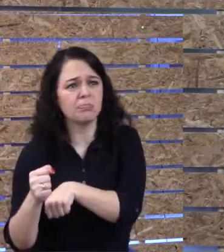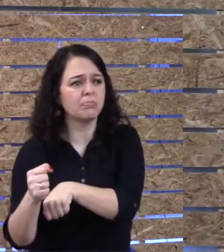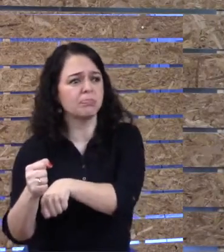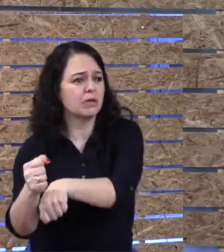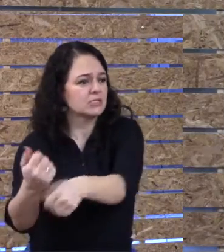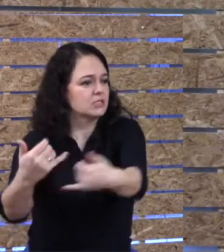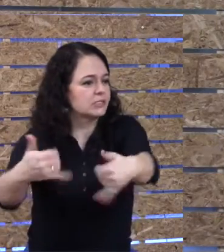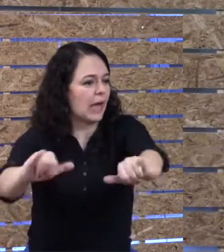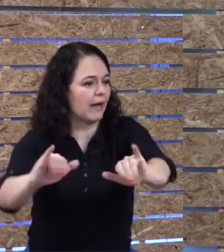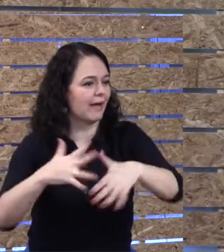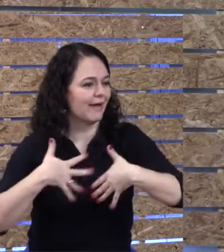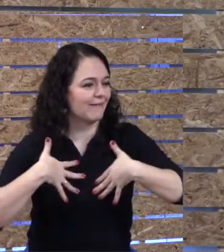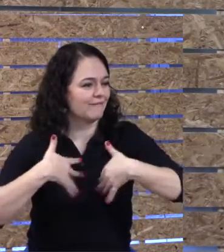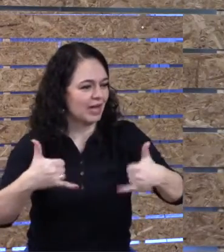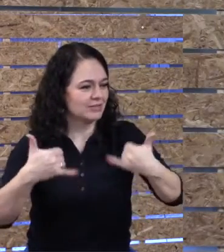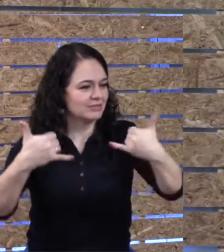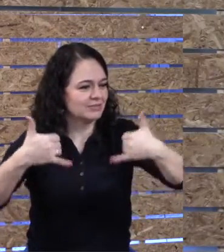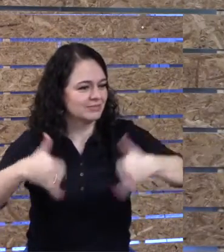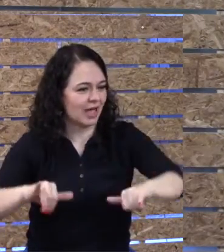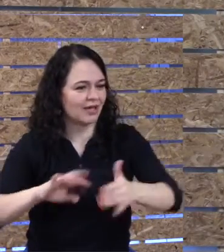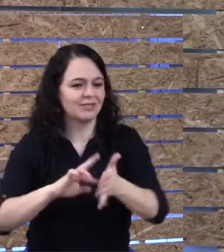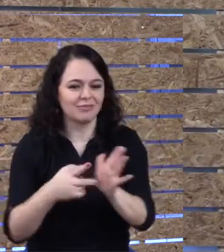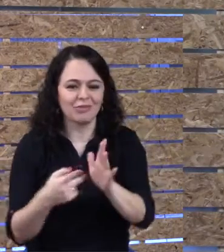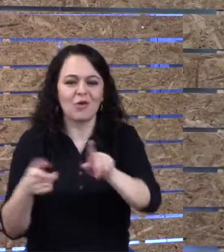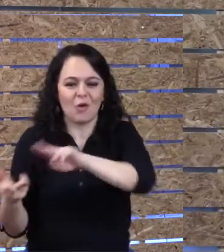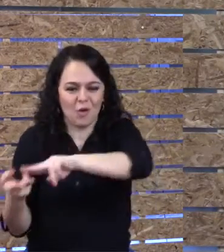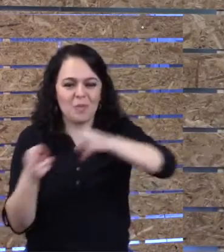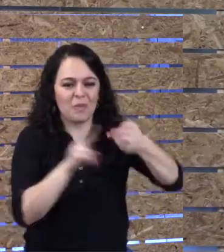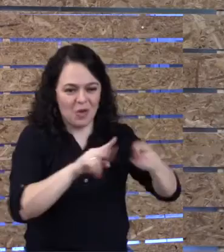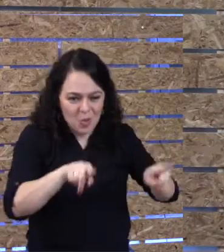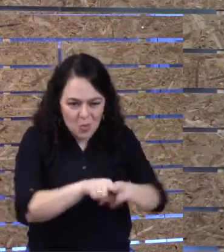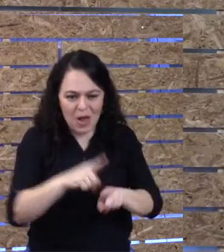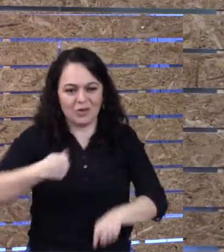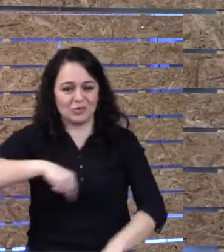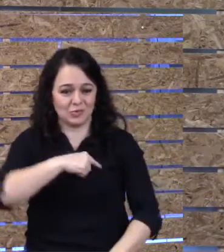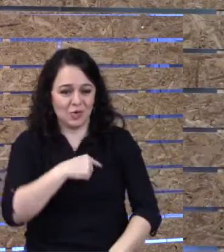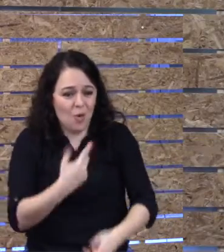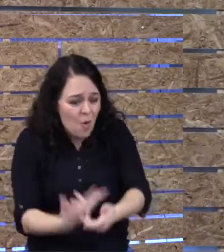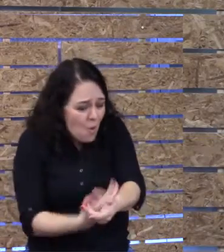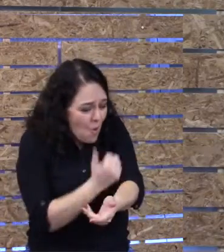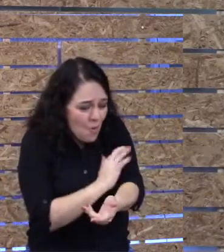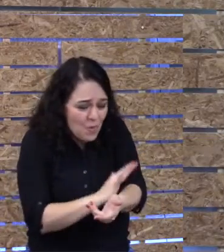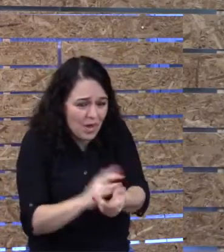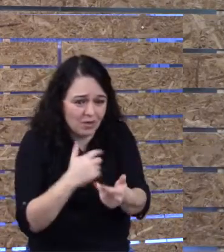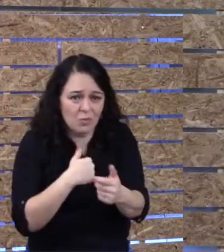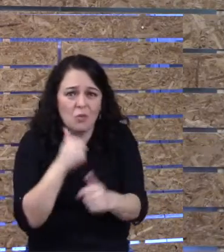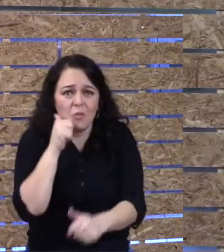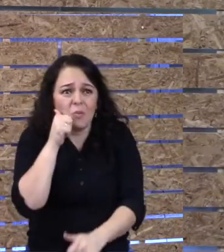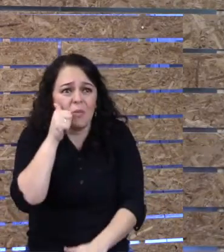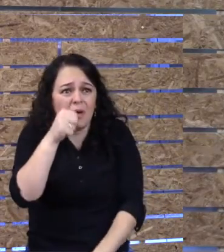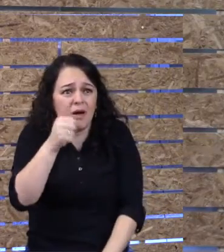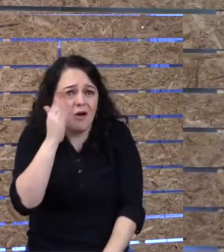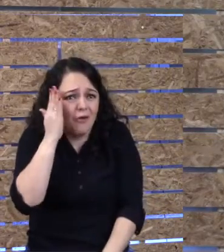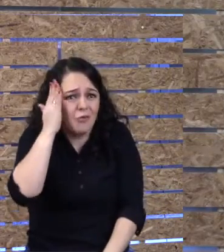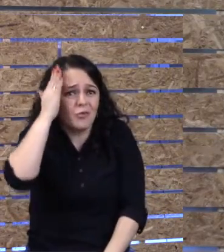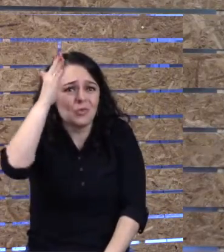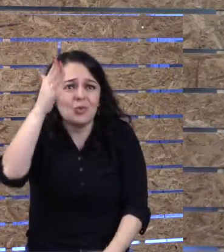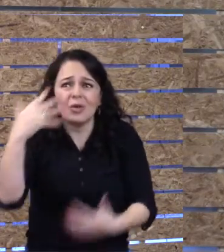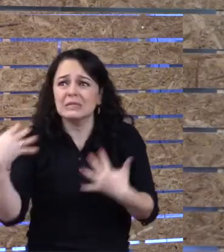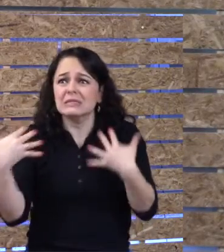Porque esto es virtud de oveja. Las ovejas no se estresan por el día de mañana. Ellas no escogen los